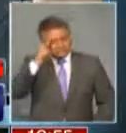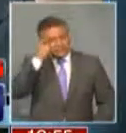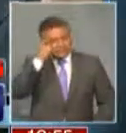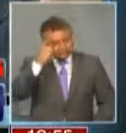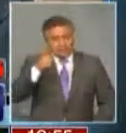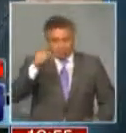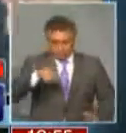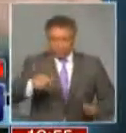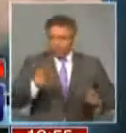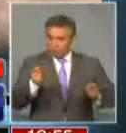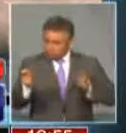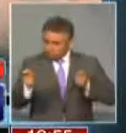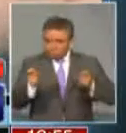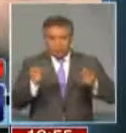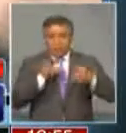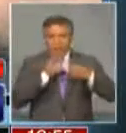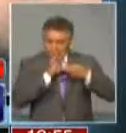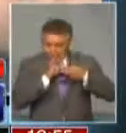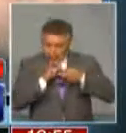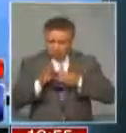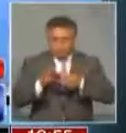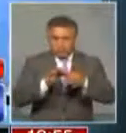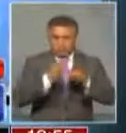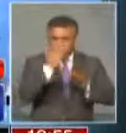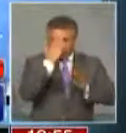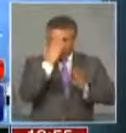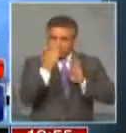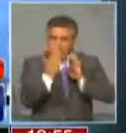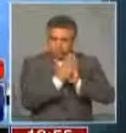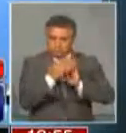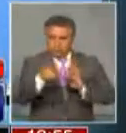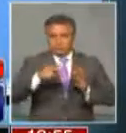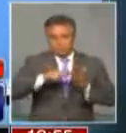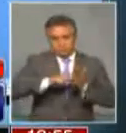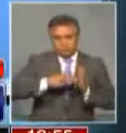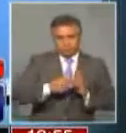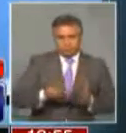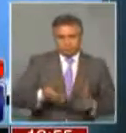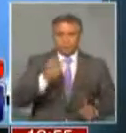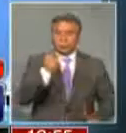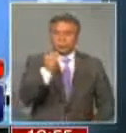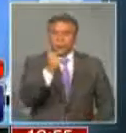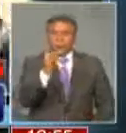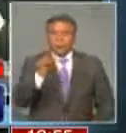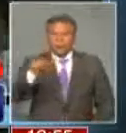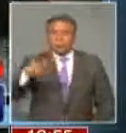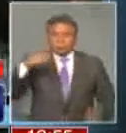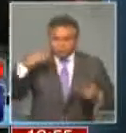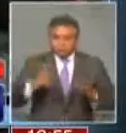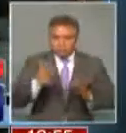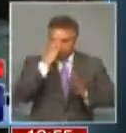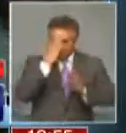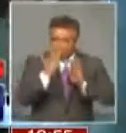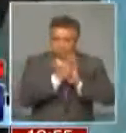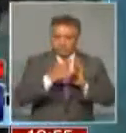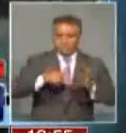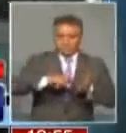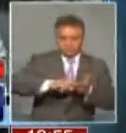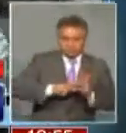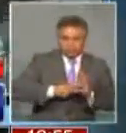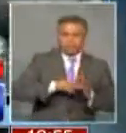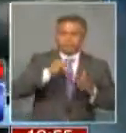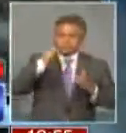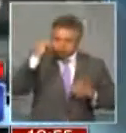está conduciendo con la unidad necesaria para enfrentar este tipo de situaciones. La UDI ha enfrentado problemas, la UDI siempre ha estado